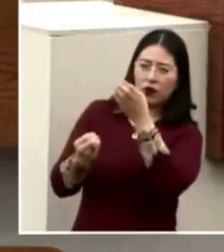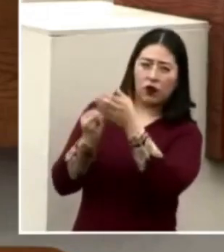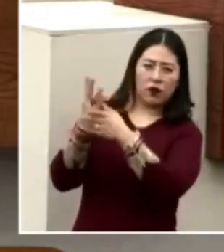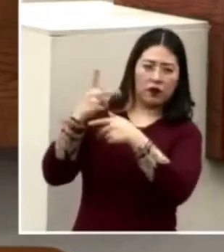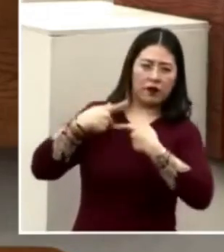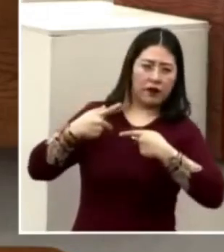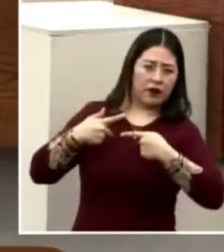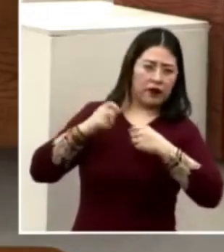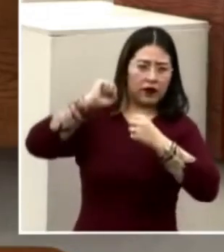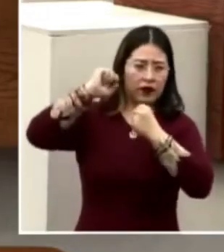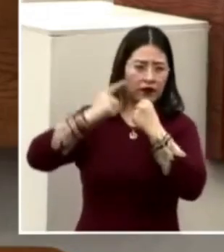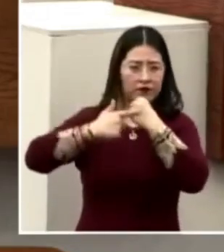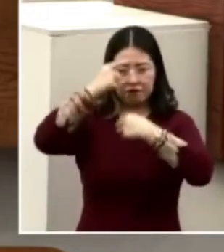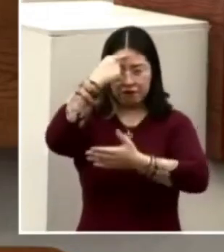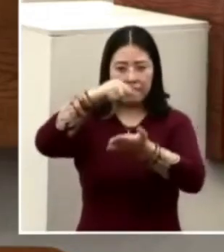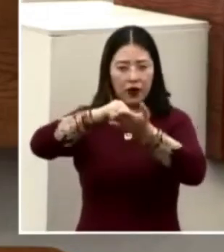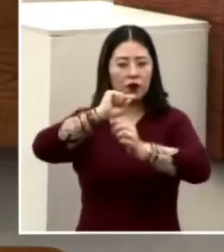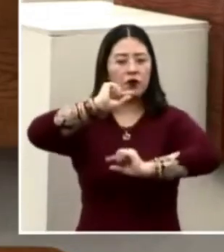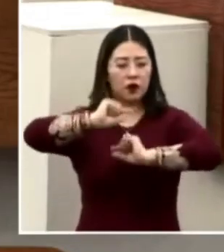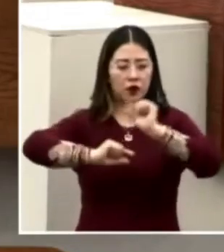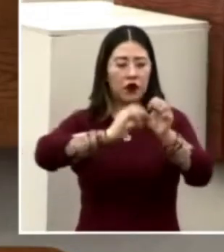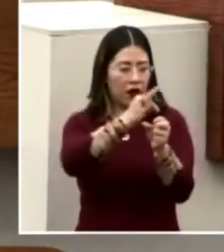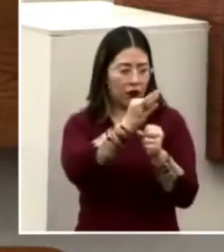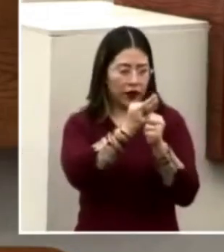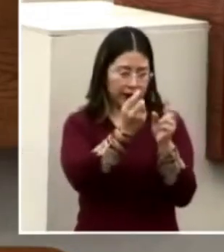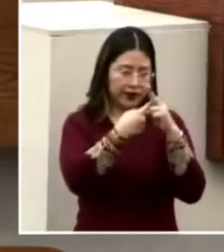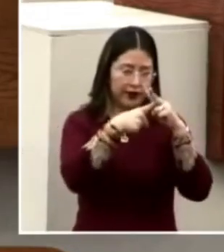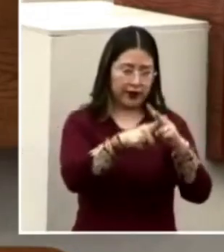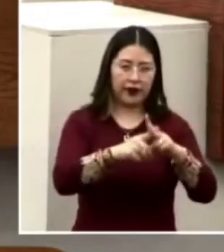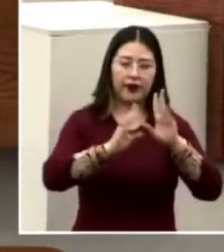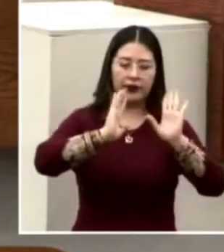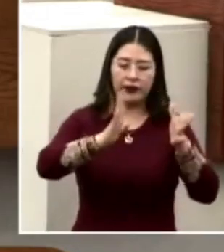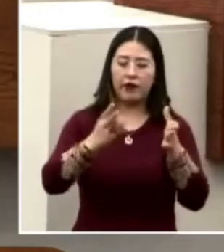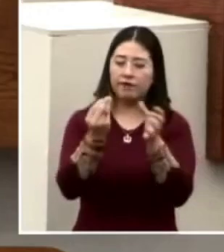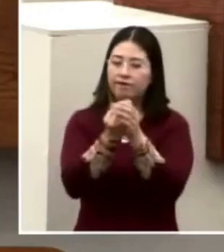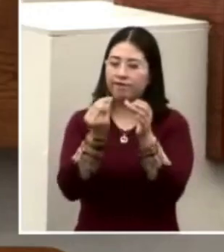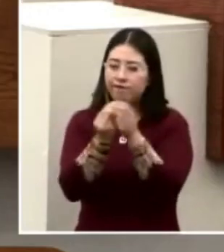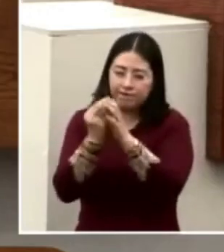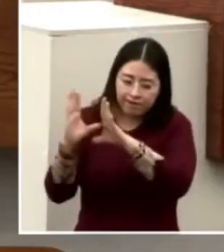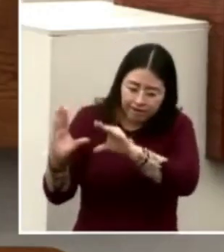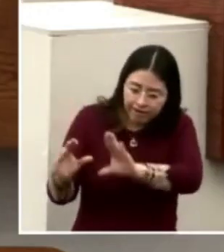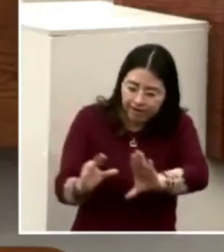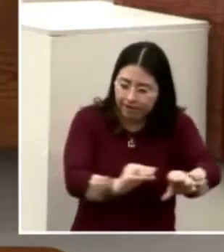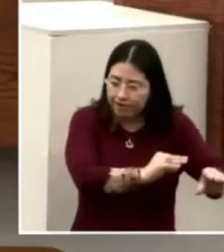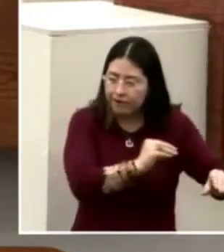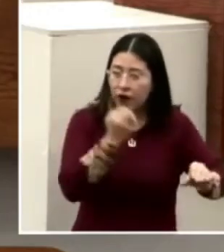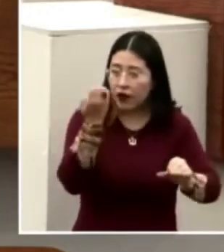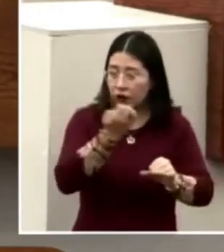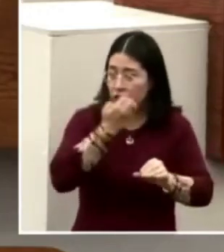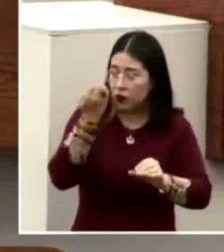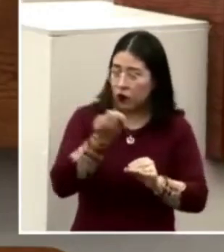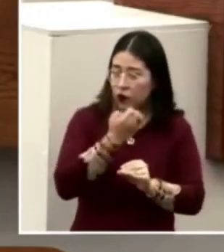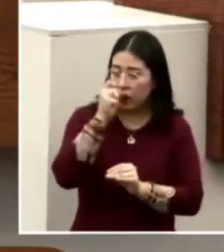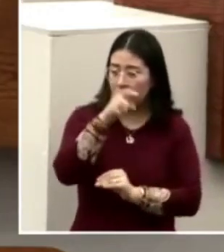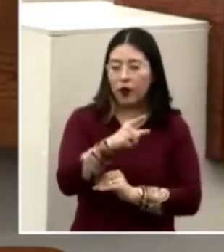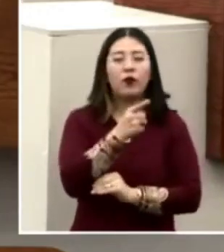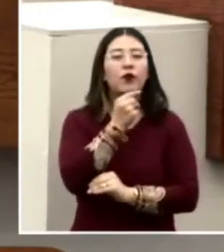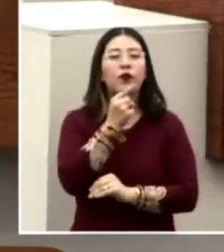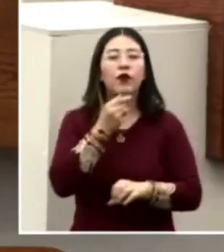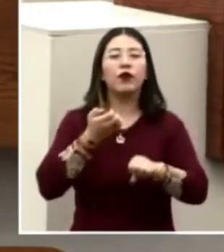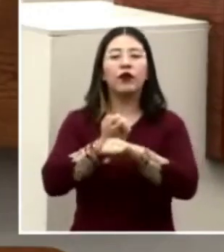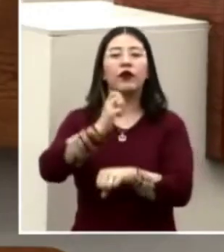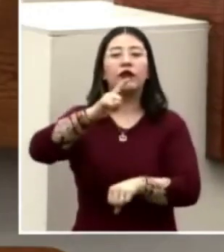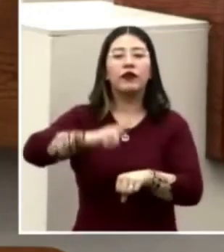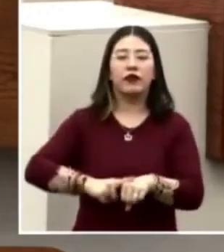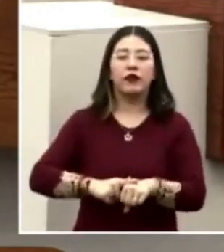están en capacitación en la academia o el colegio de policía estatal, que